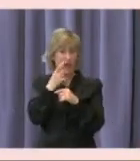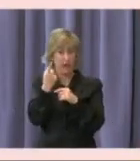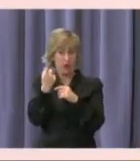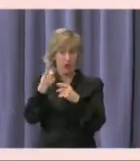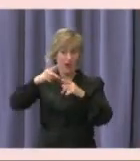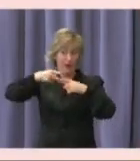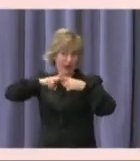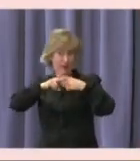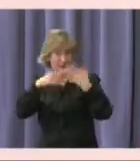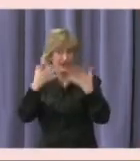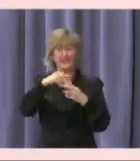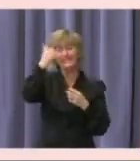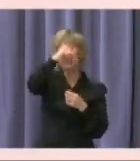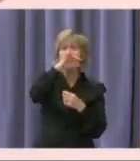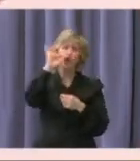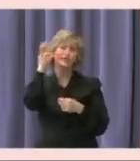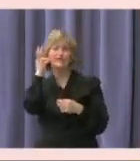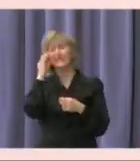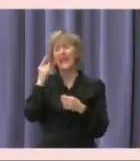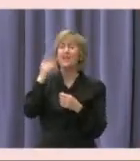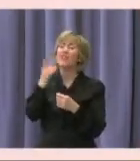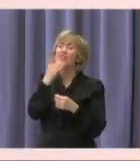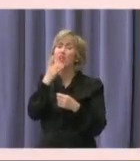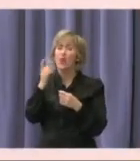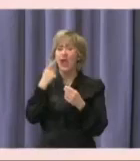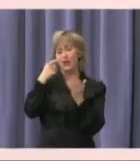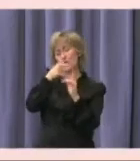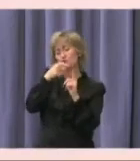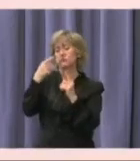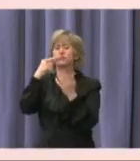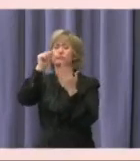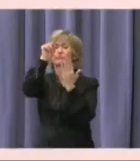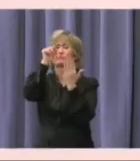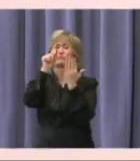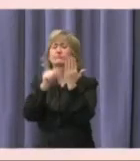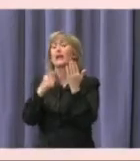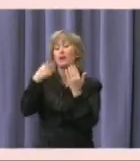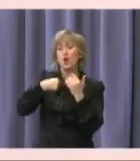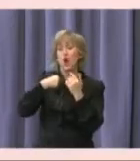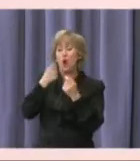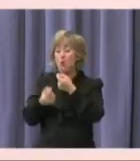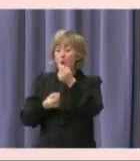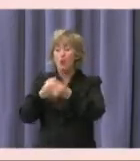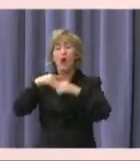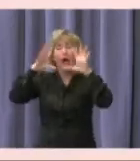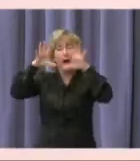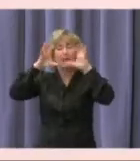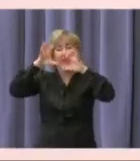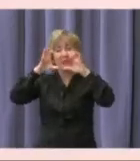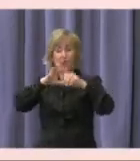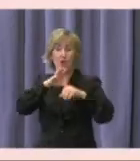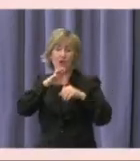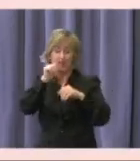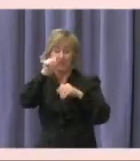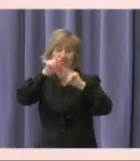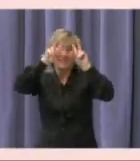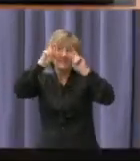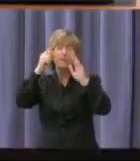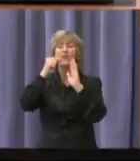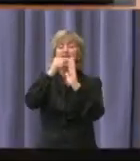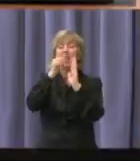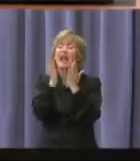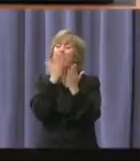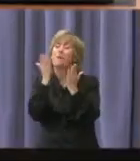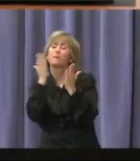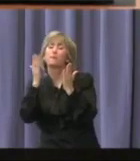y la chica va consultando el diccionario y a través del diccionario va aprendiendo y hablando sobre los distintos capítulos.